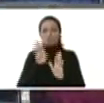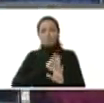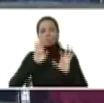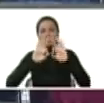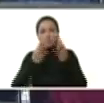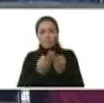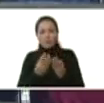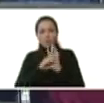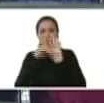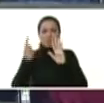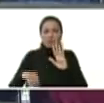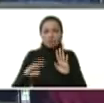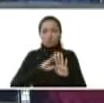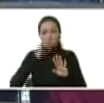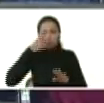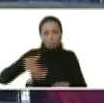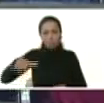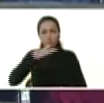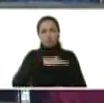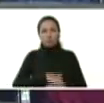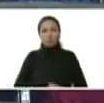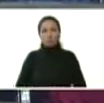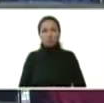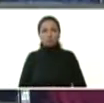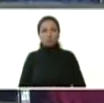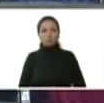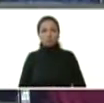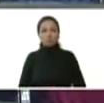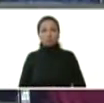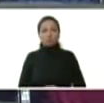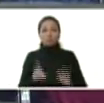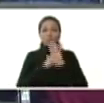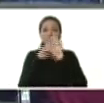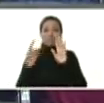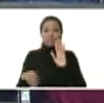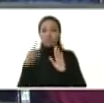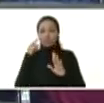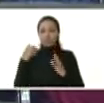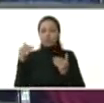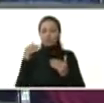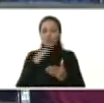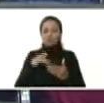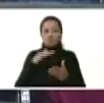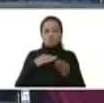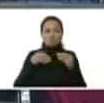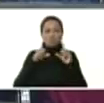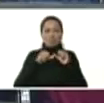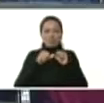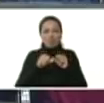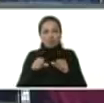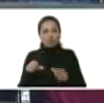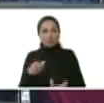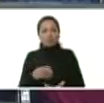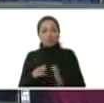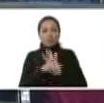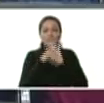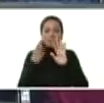familia, un derecho del pueblo. El derecho a la morada, el derecho